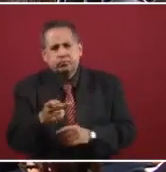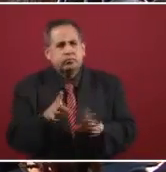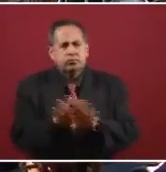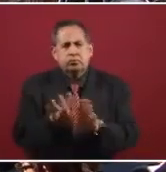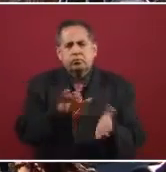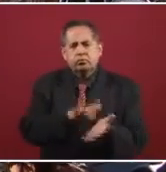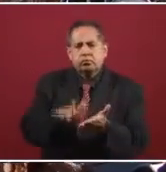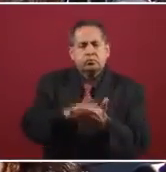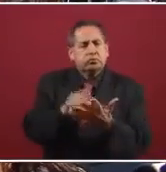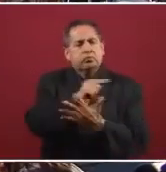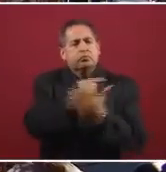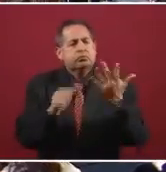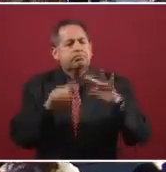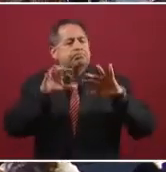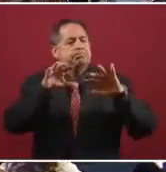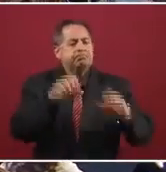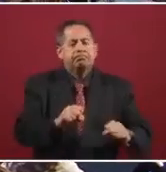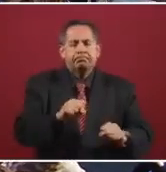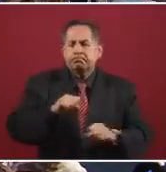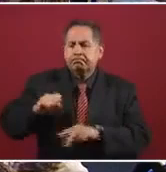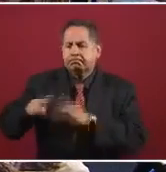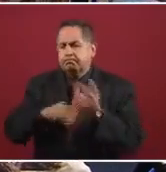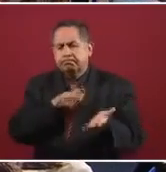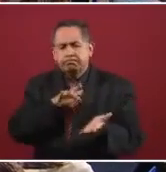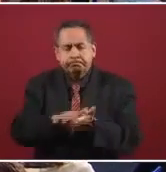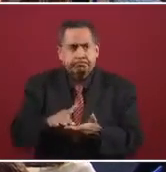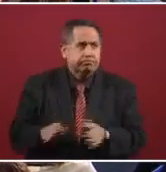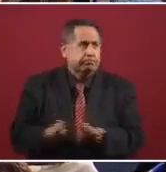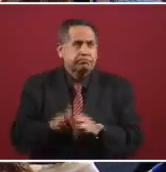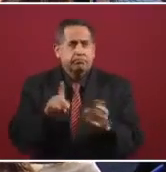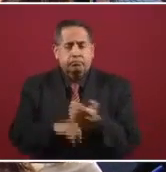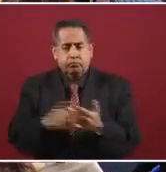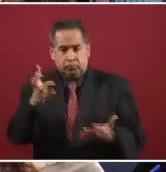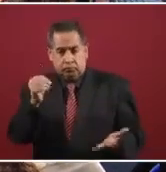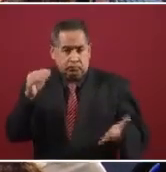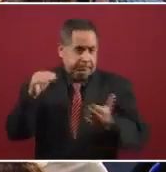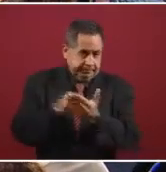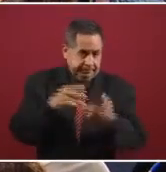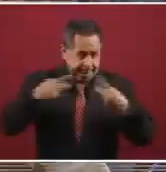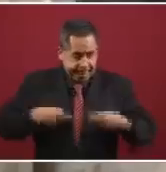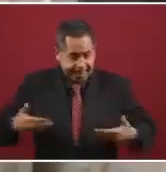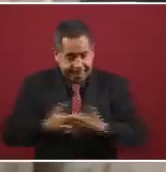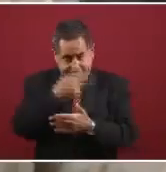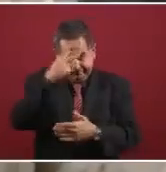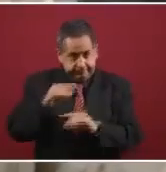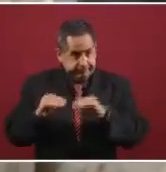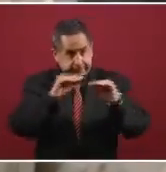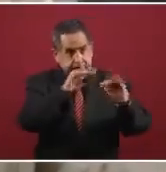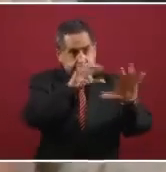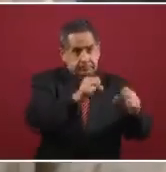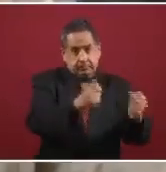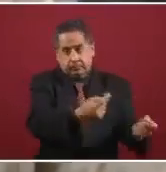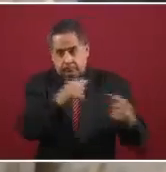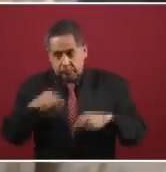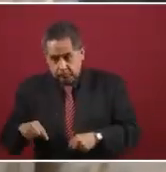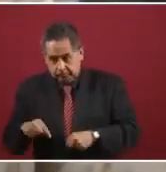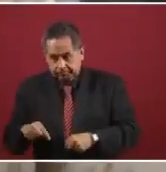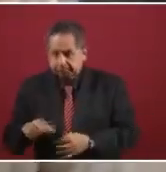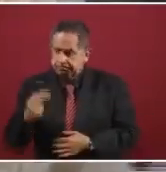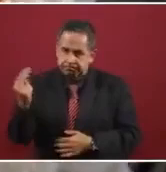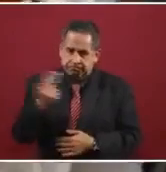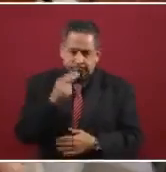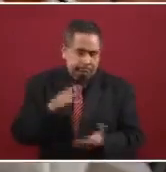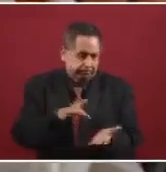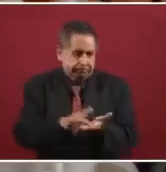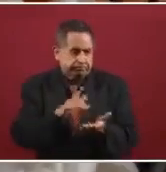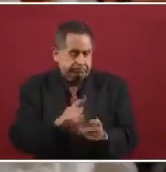van a tener todos estos detenidos? Porque si estamos hablando de 9,000 mexicanos, creo que es de urgencia que se